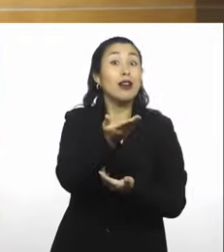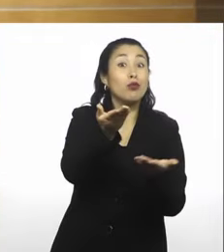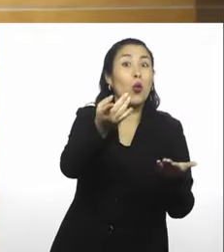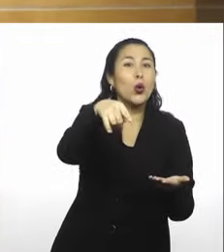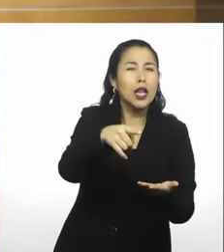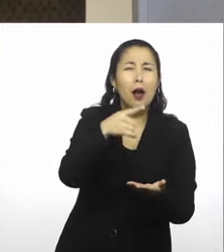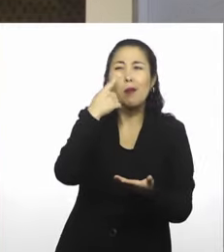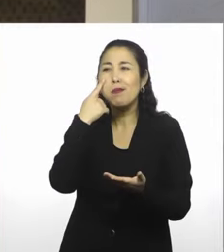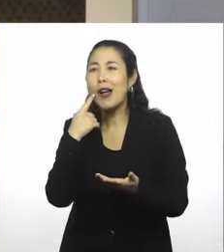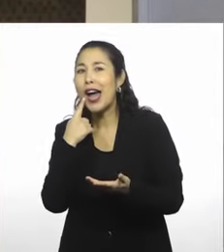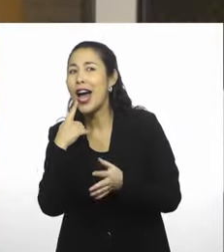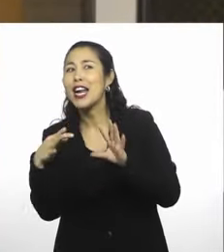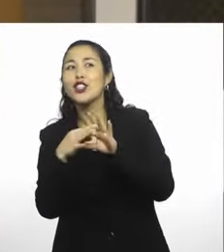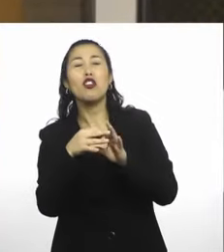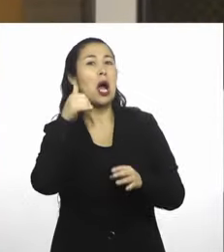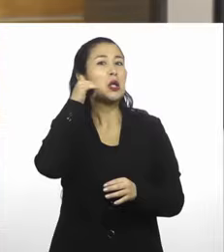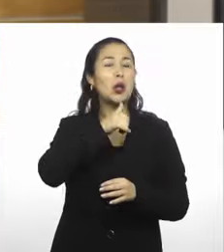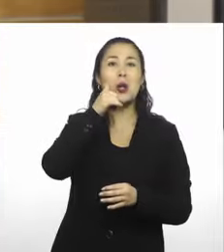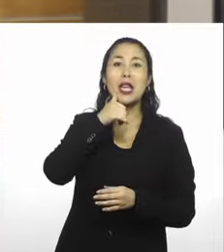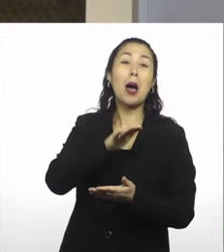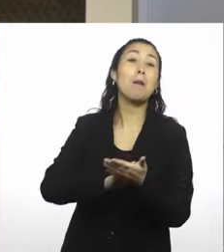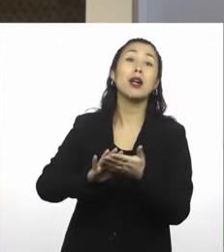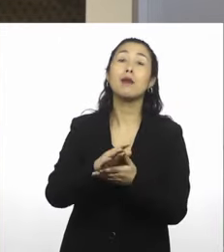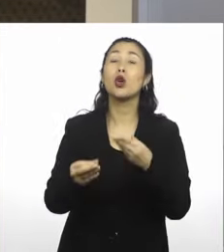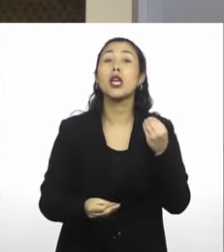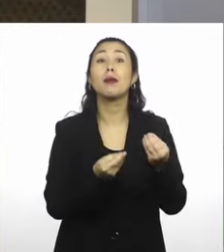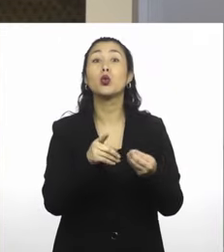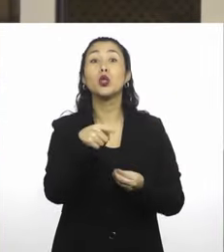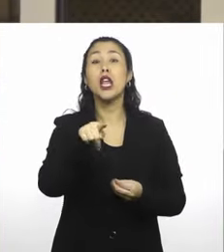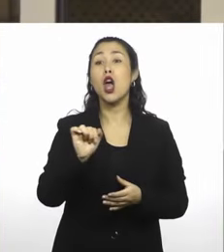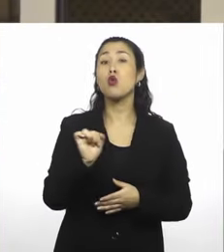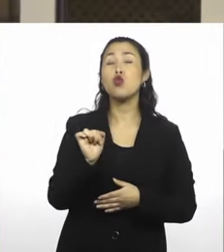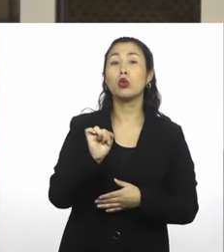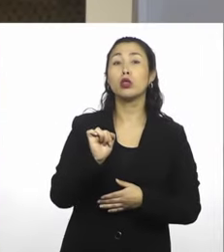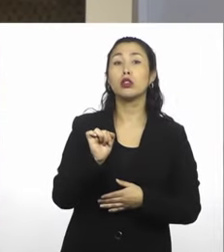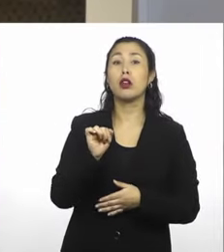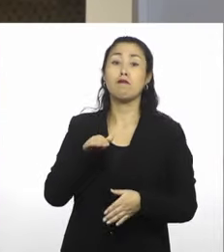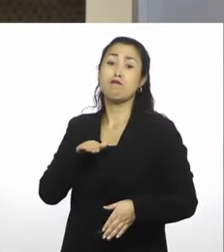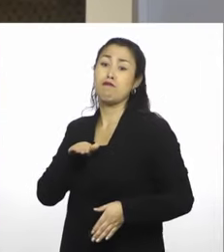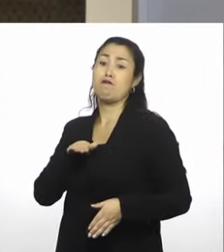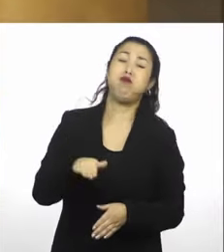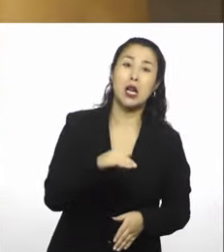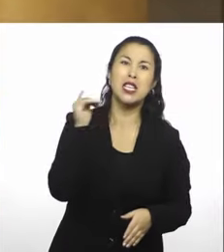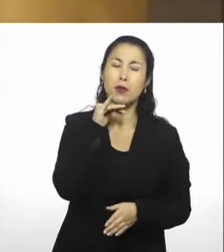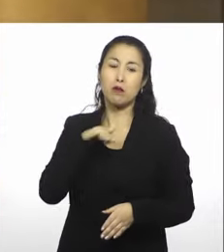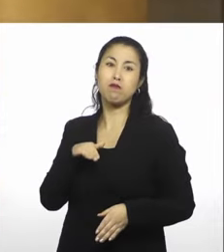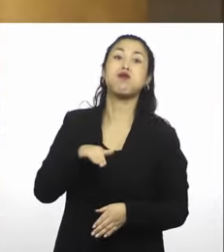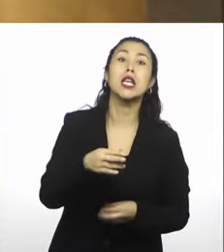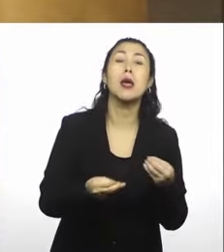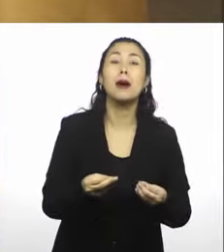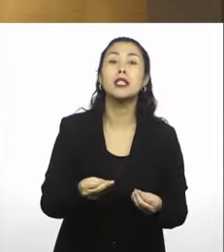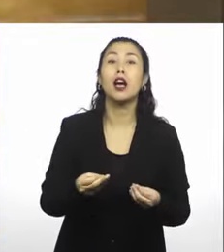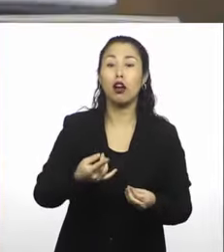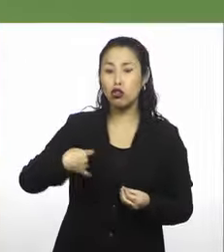en su vida cotidiana. Por ejemplo, ¿qué es lo que pasa cuando ustedes van en un auto y el auto frena de forma muy abrupta? ¿Qué les ocurre a ustedes? Se los dejo para que